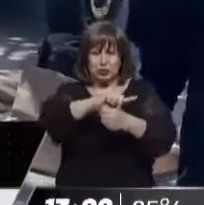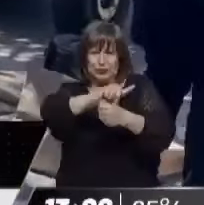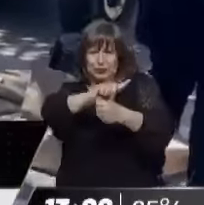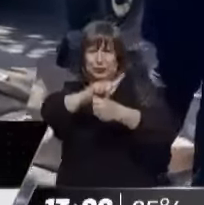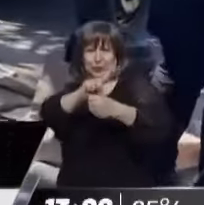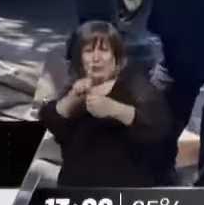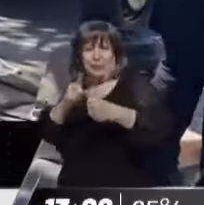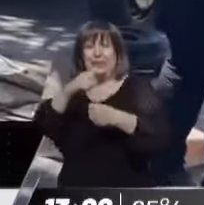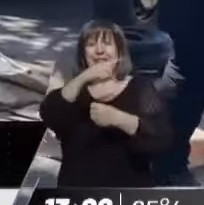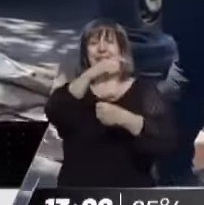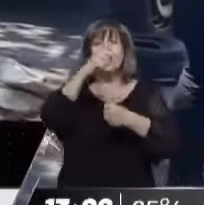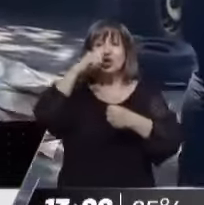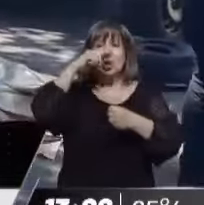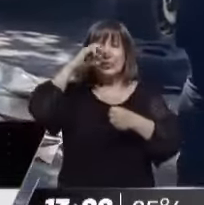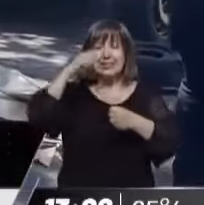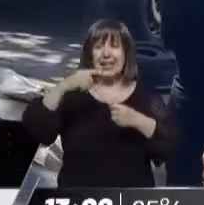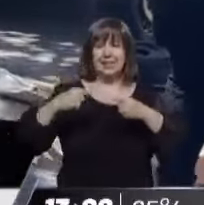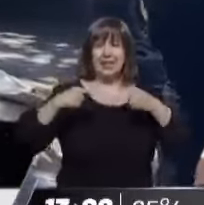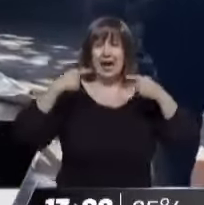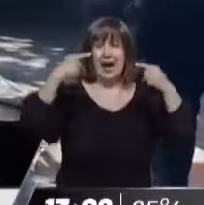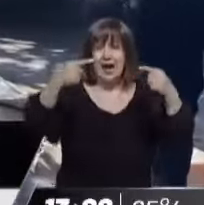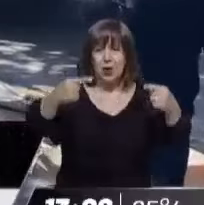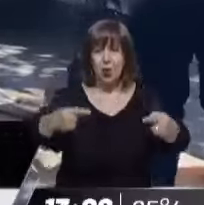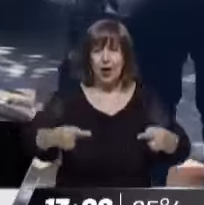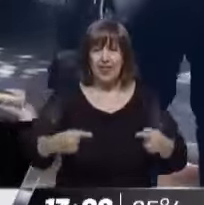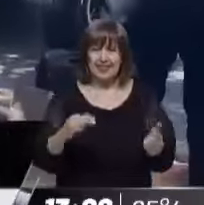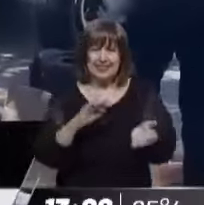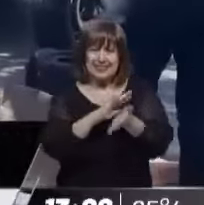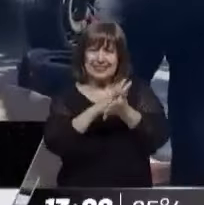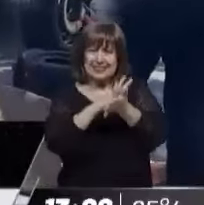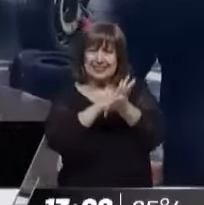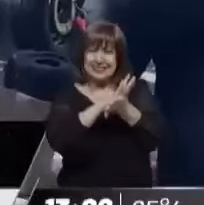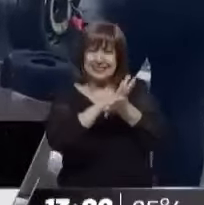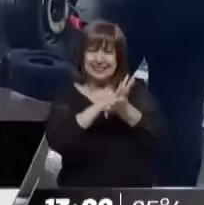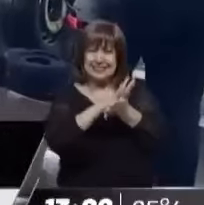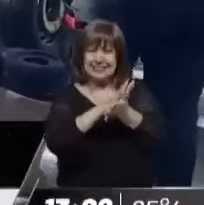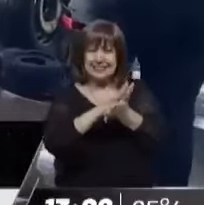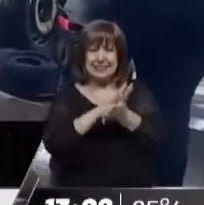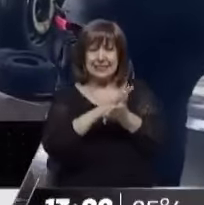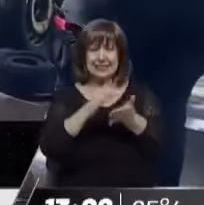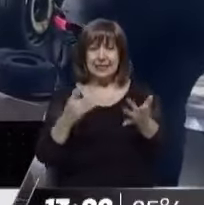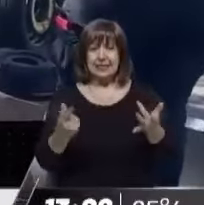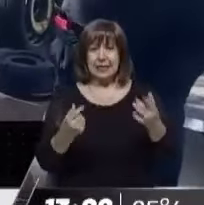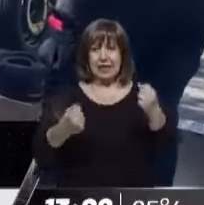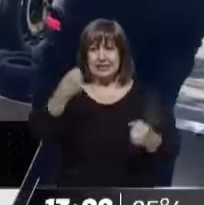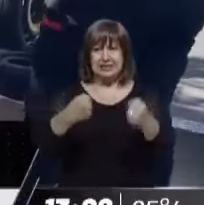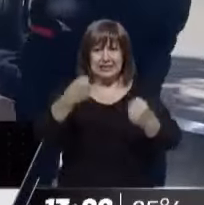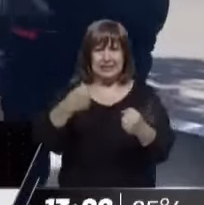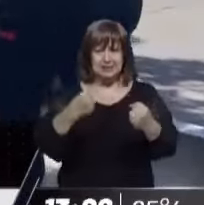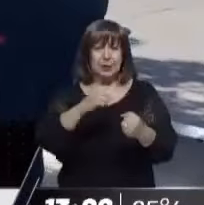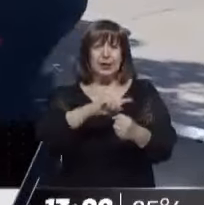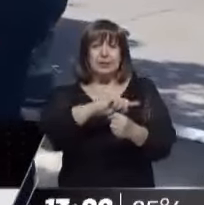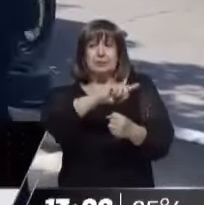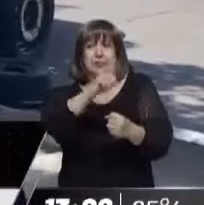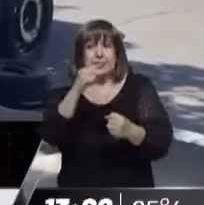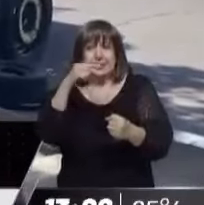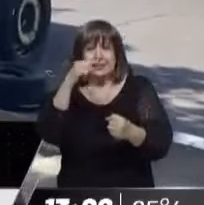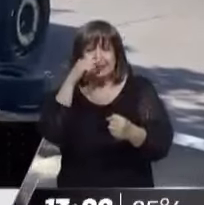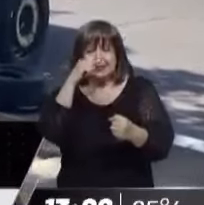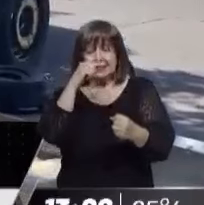hora, mirá, la persecución de la policía y cómo queda la llanta. No, y que podría haber sido una tragedia, porque cualquier